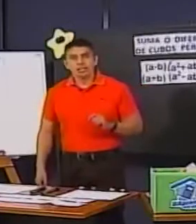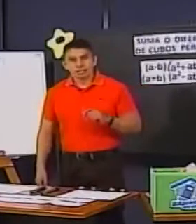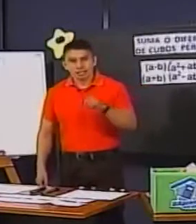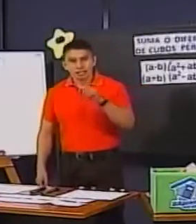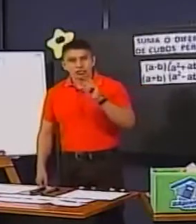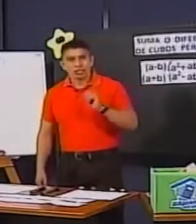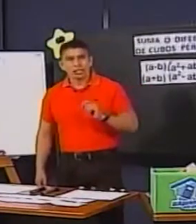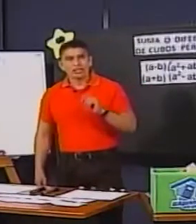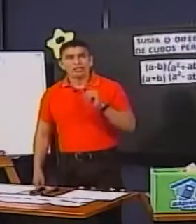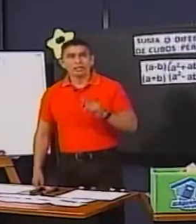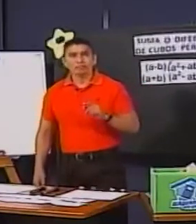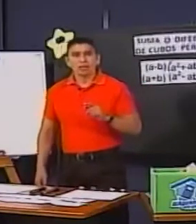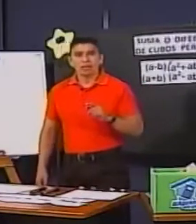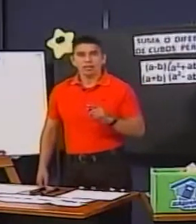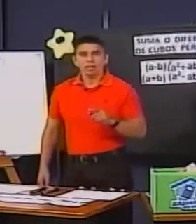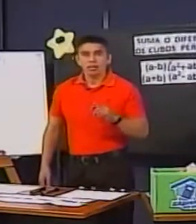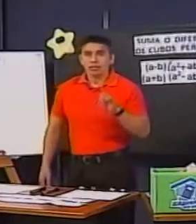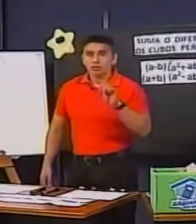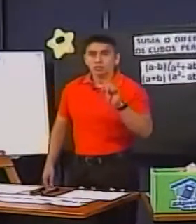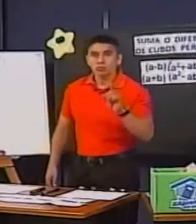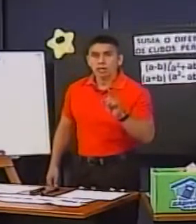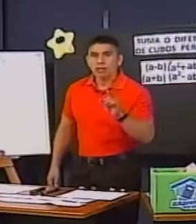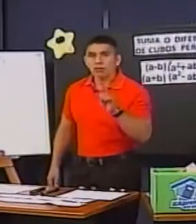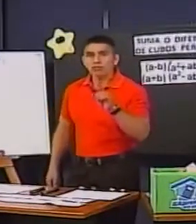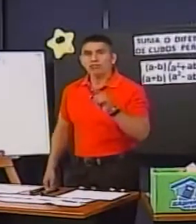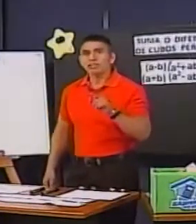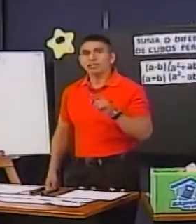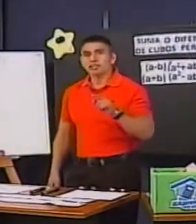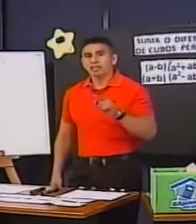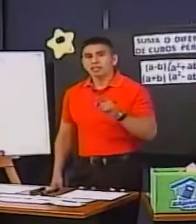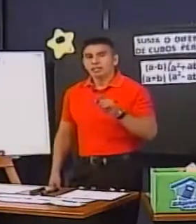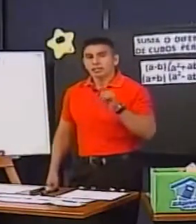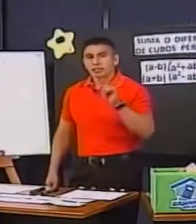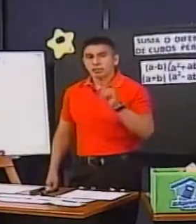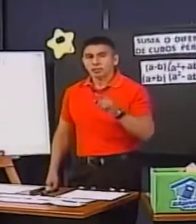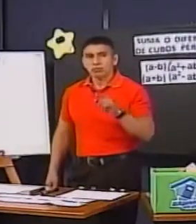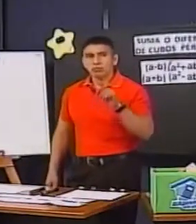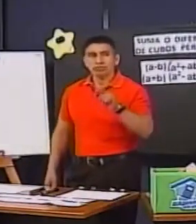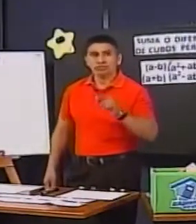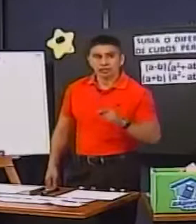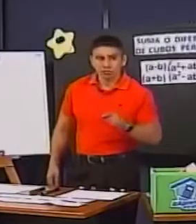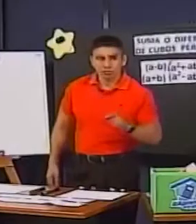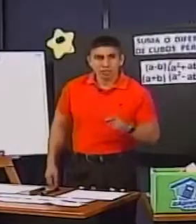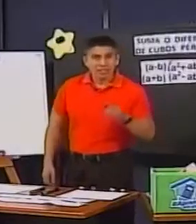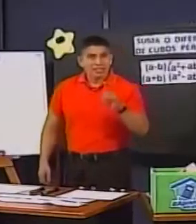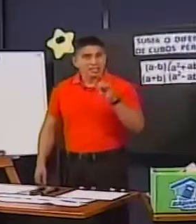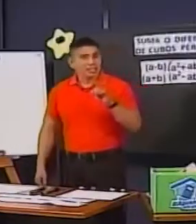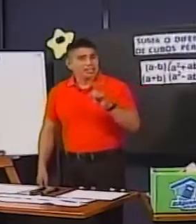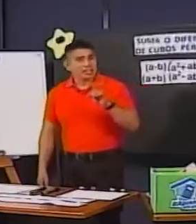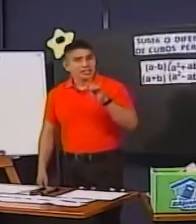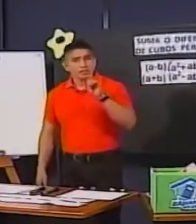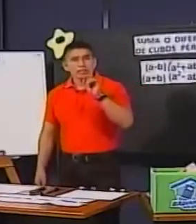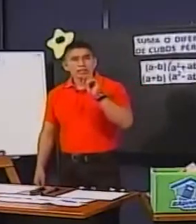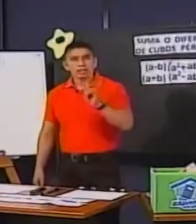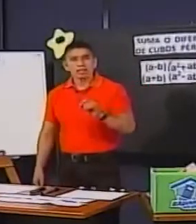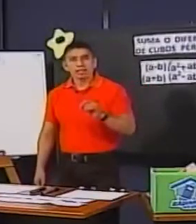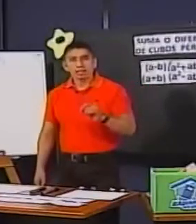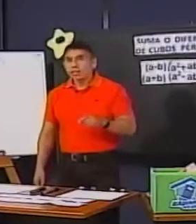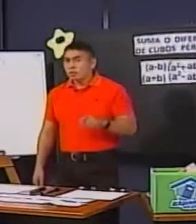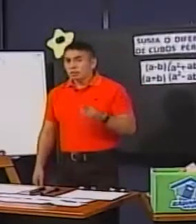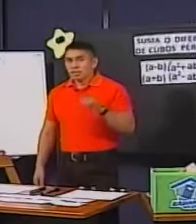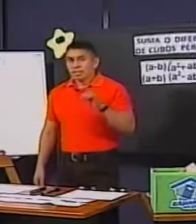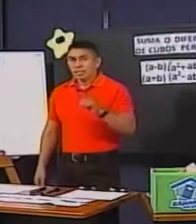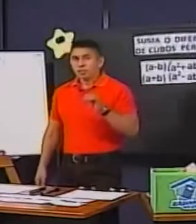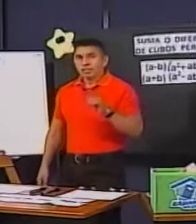oportunidad desarrollaré el tema Suma o diferencia de cubos perfectos del área de